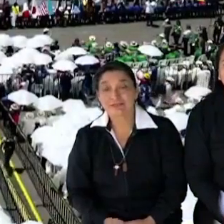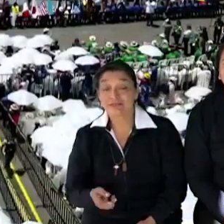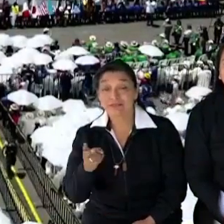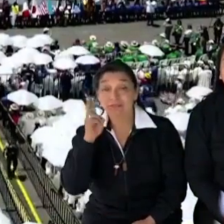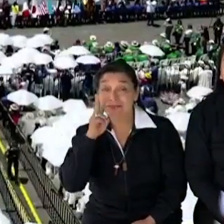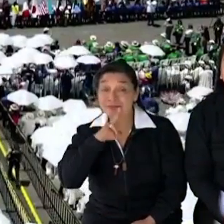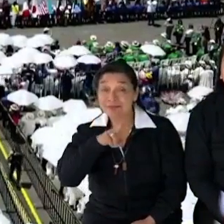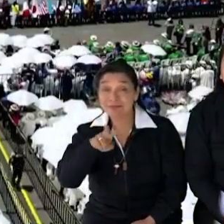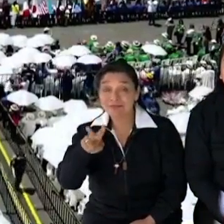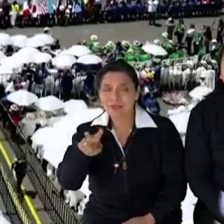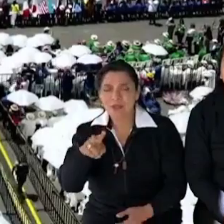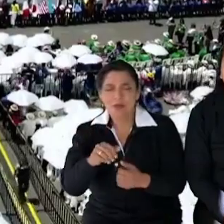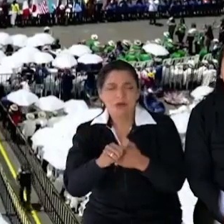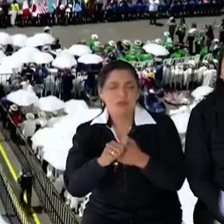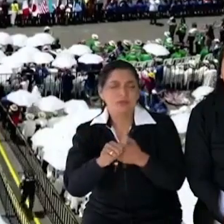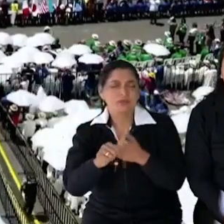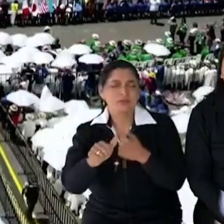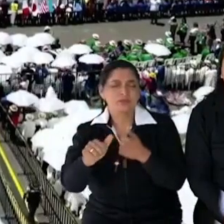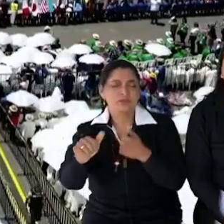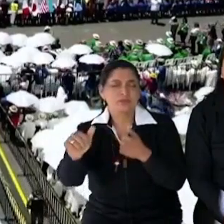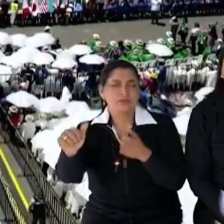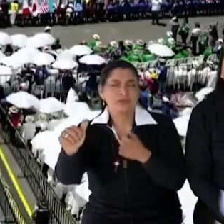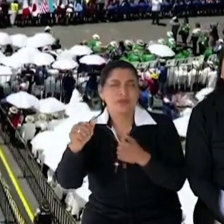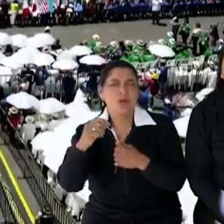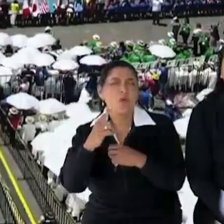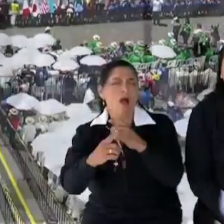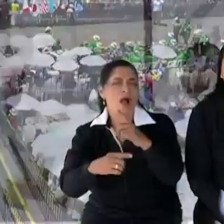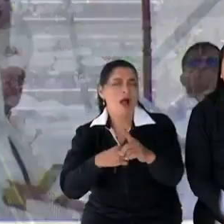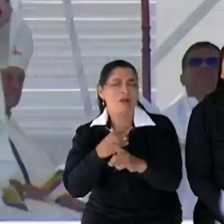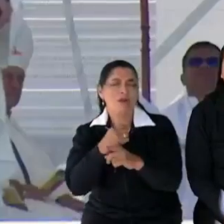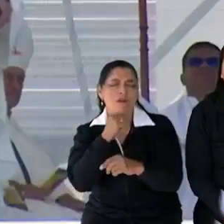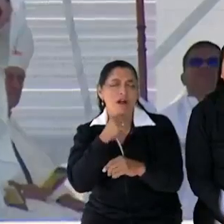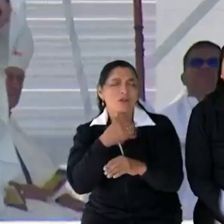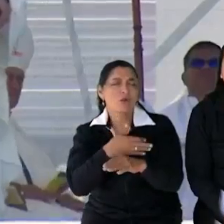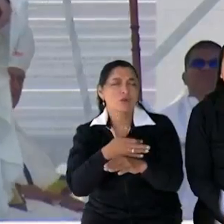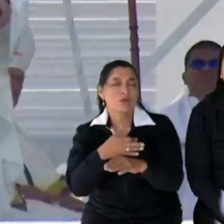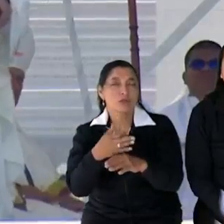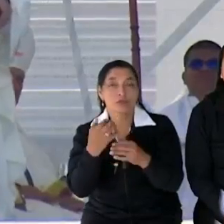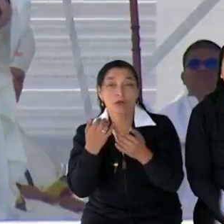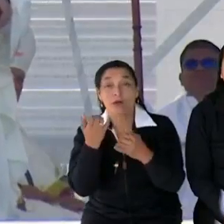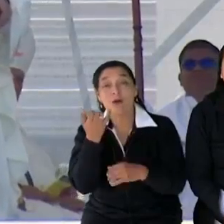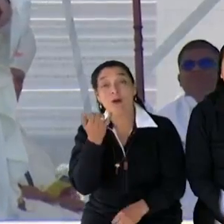Veíamos lejanos el Congreso. Hoy